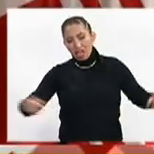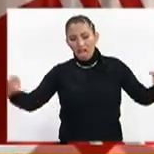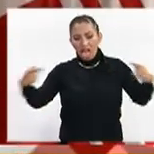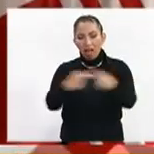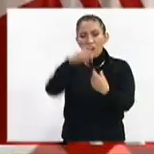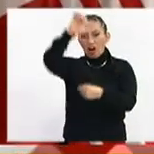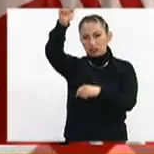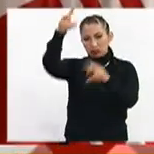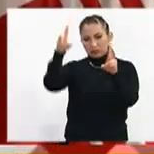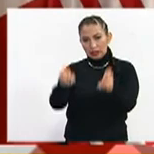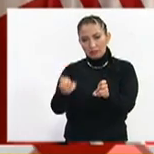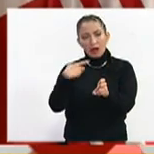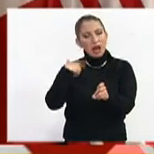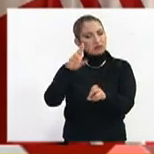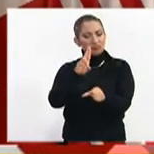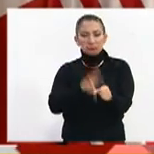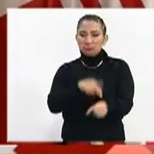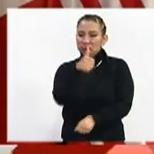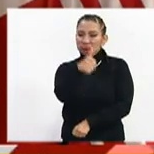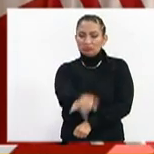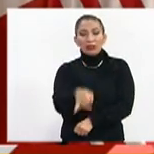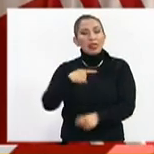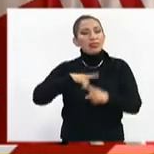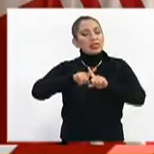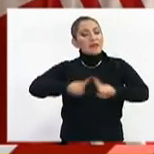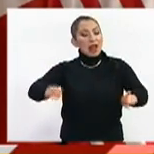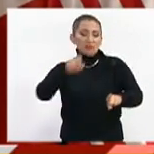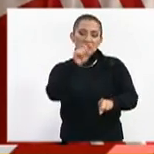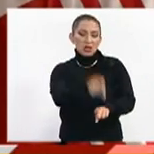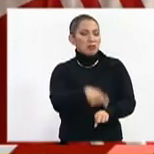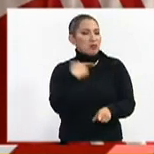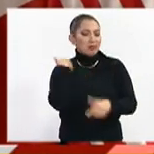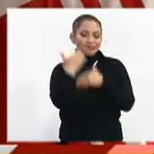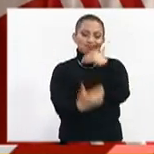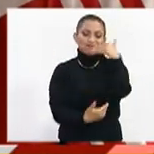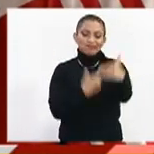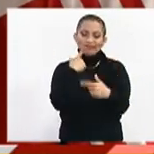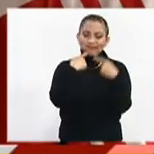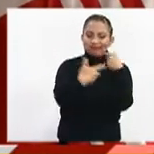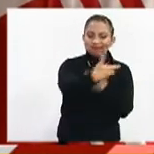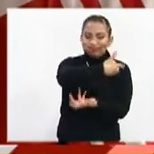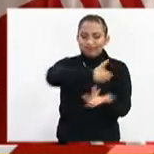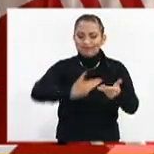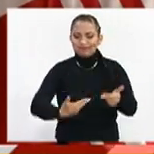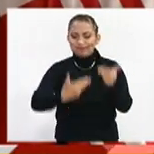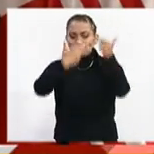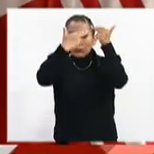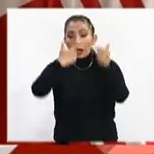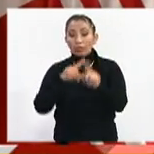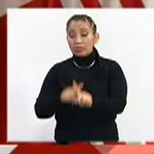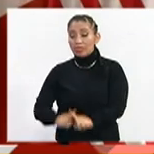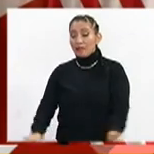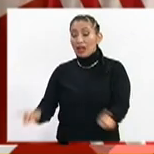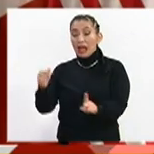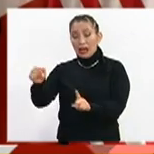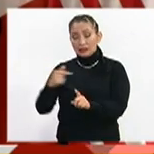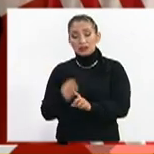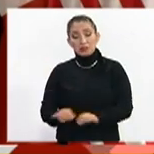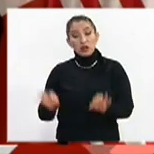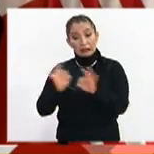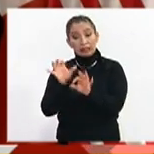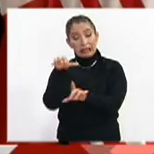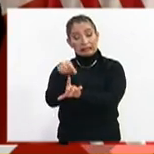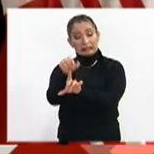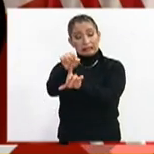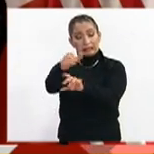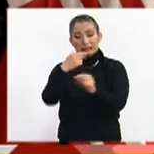en otros temas. Esto es normal. Las diferencias son parte de los procesos de negociación. Las diferencias son la fuente de los